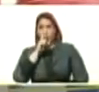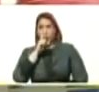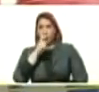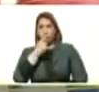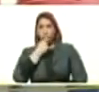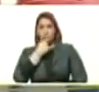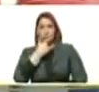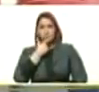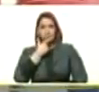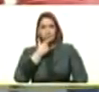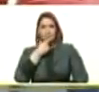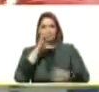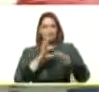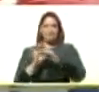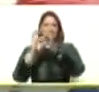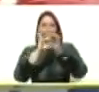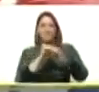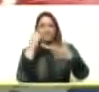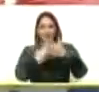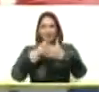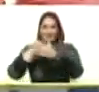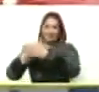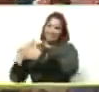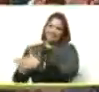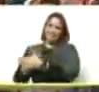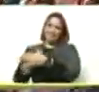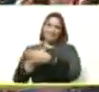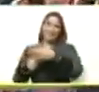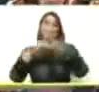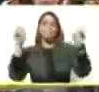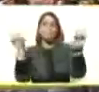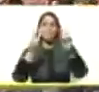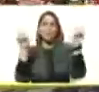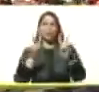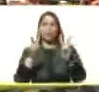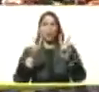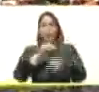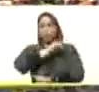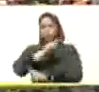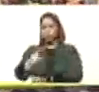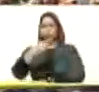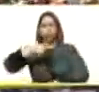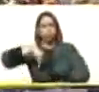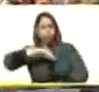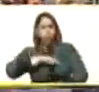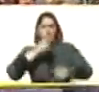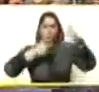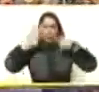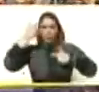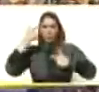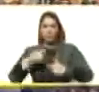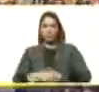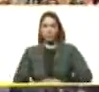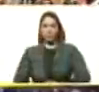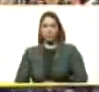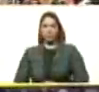unidad, lucha, batalla y victoria, como fue la orden de nuestro comandante supremo.